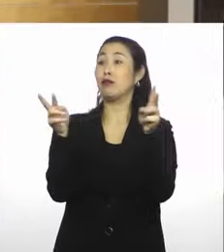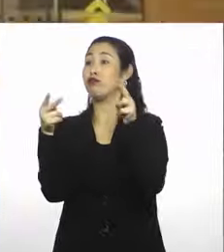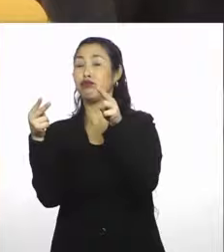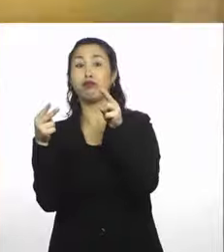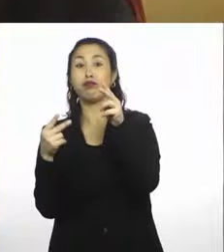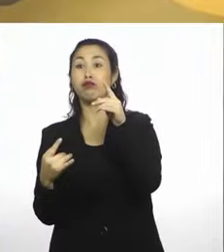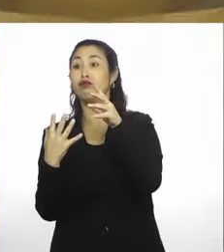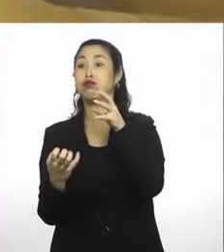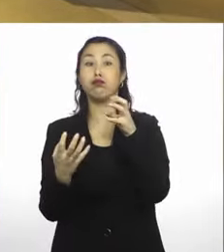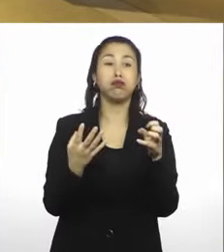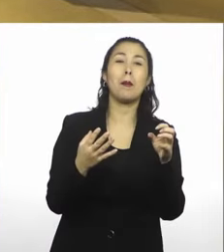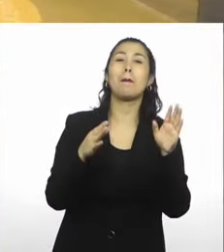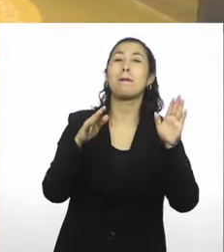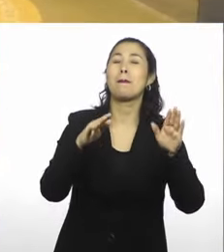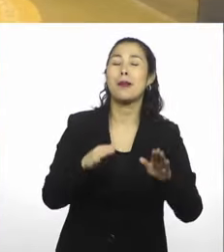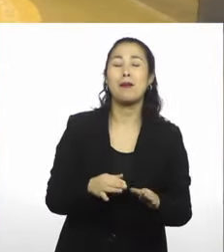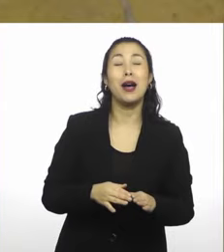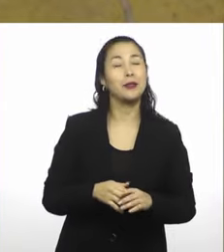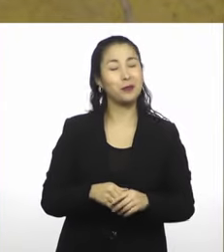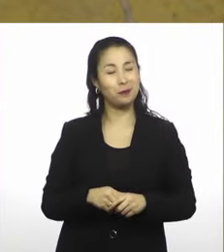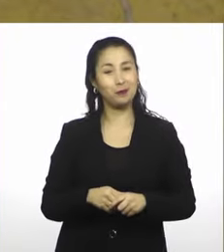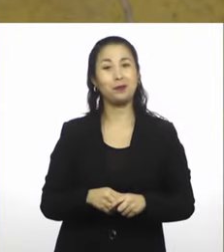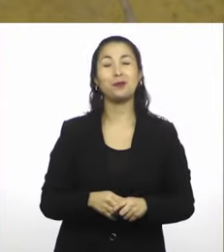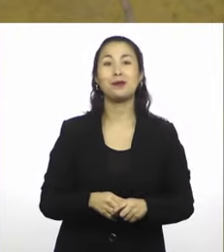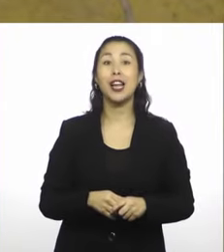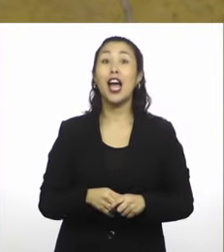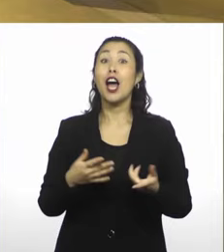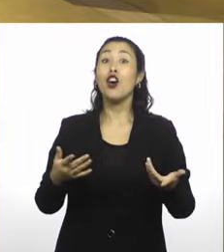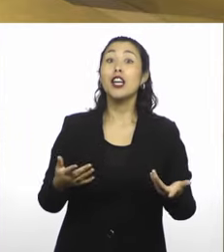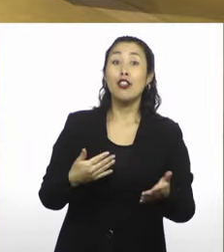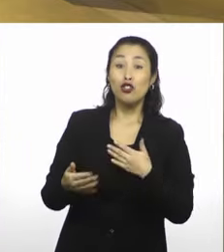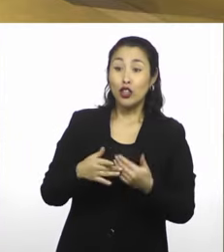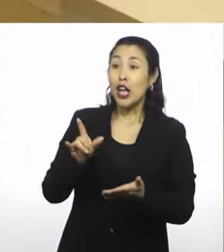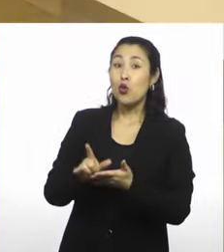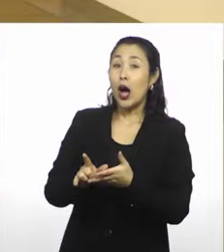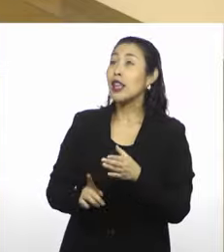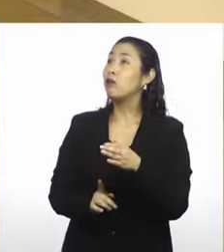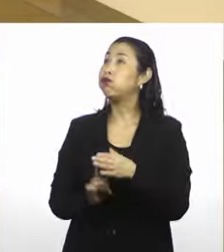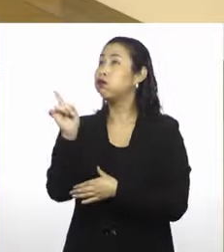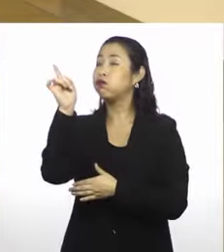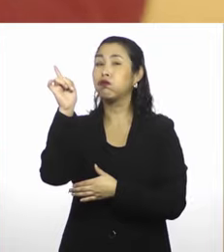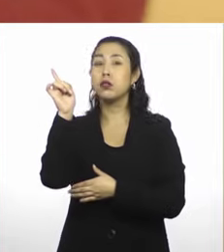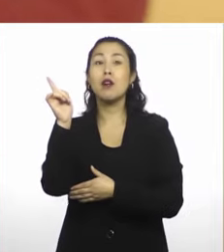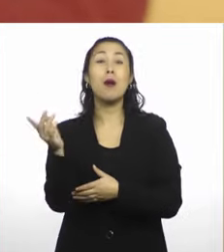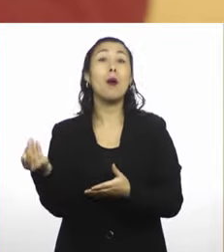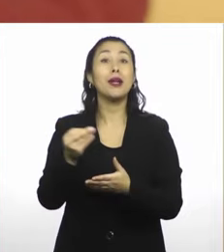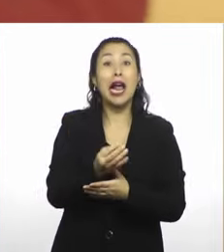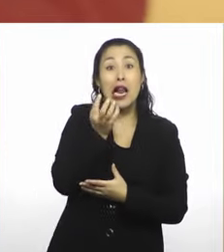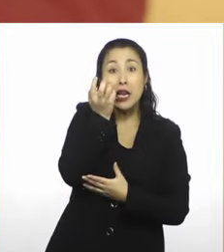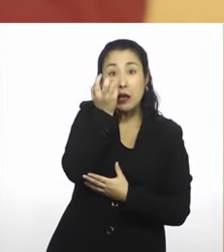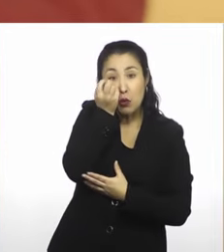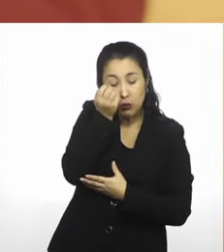aire. Bien, nos encontramos en la plataforma de lanzamiento. Vamos a agregar jugo de limón, como